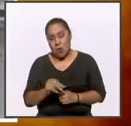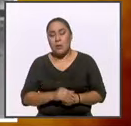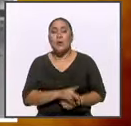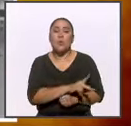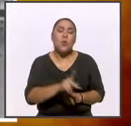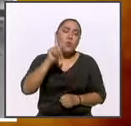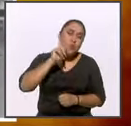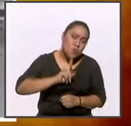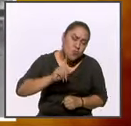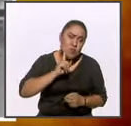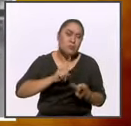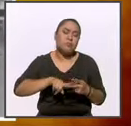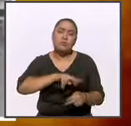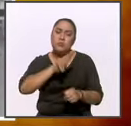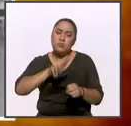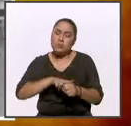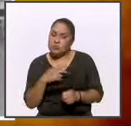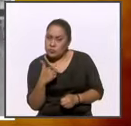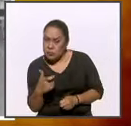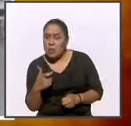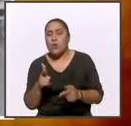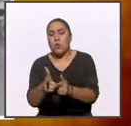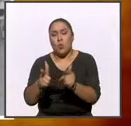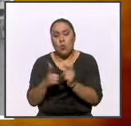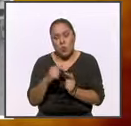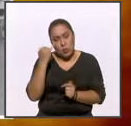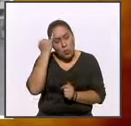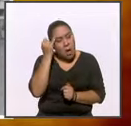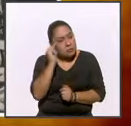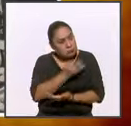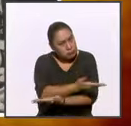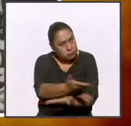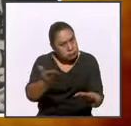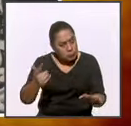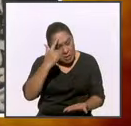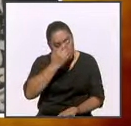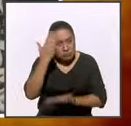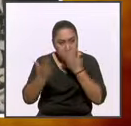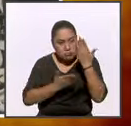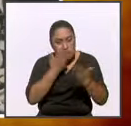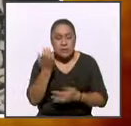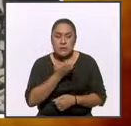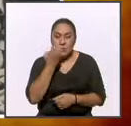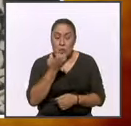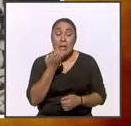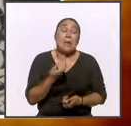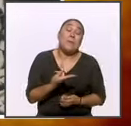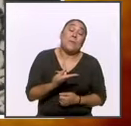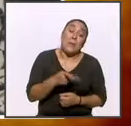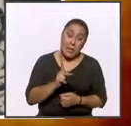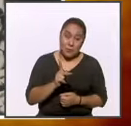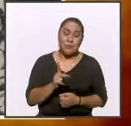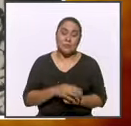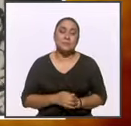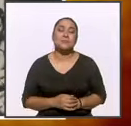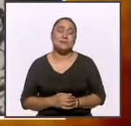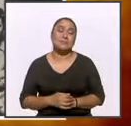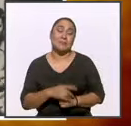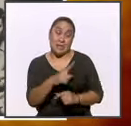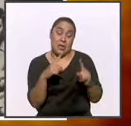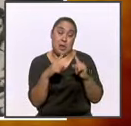las clases medias y los grupos indígenas pudieron acceder a ella. Sin embargo, el clero